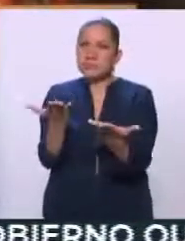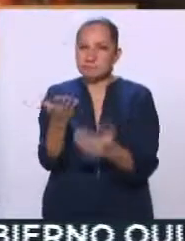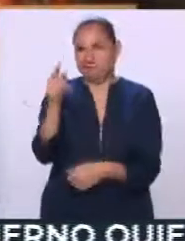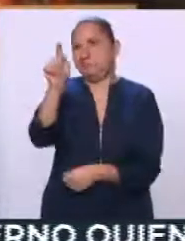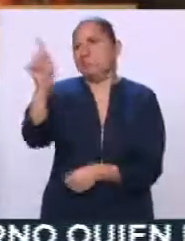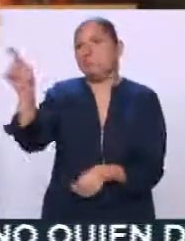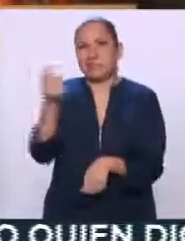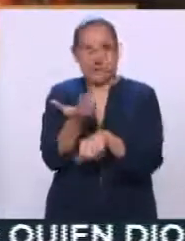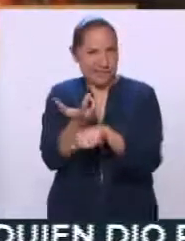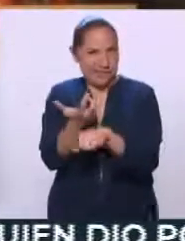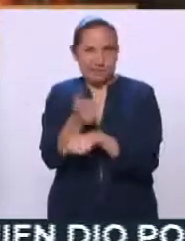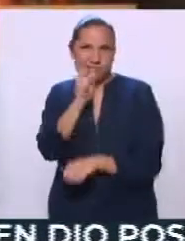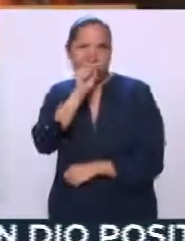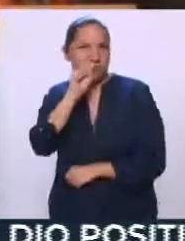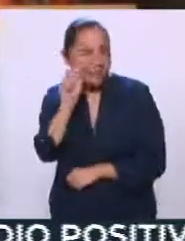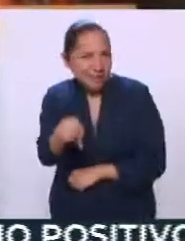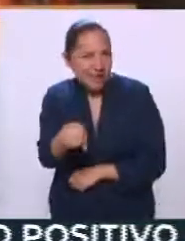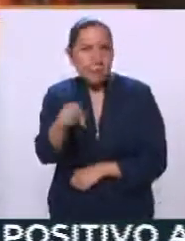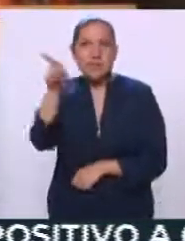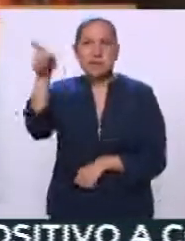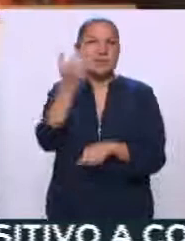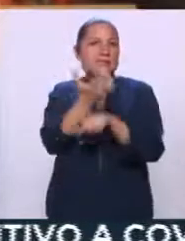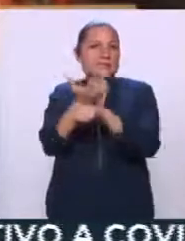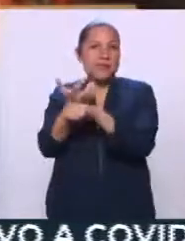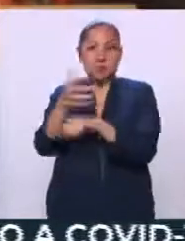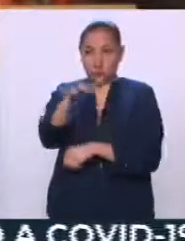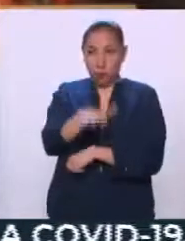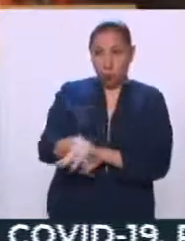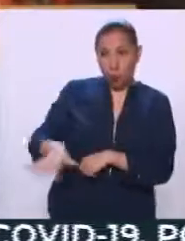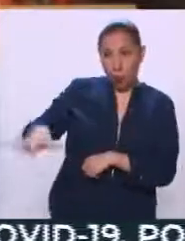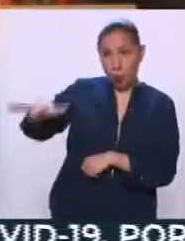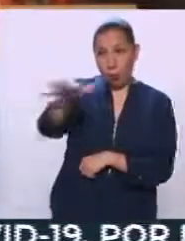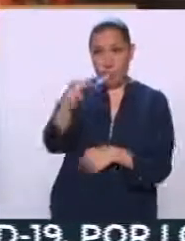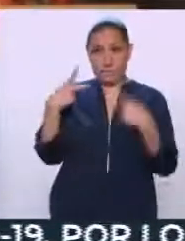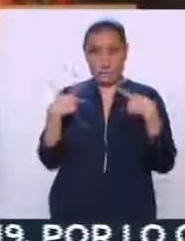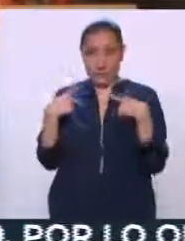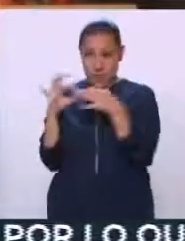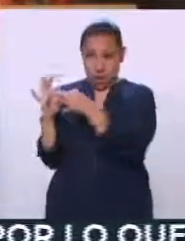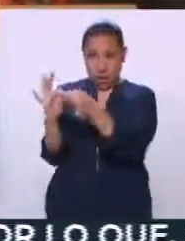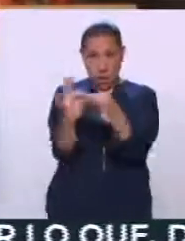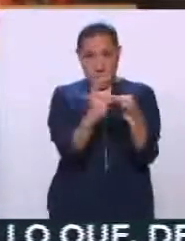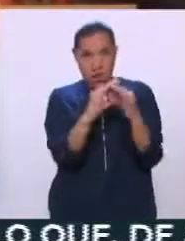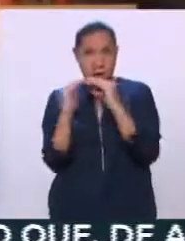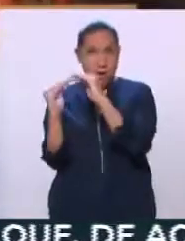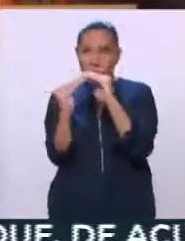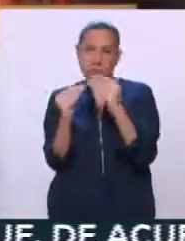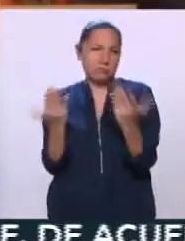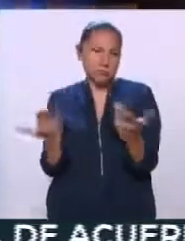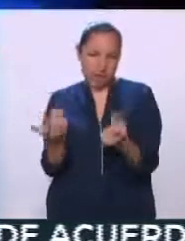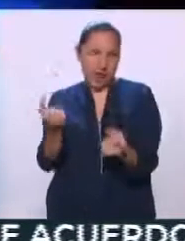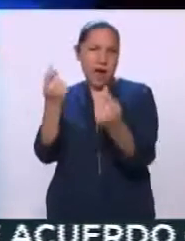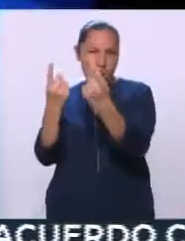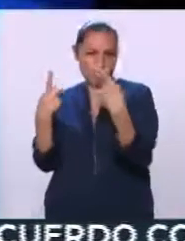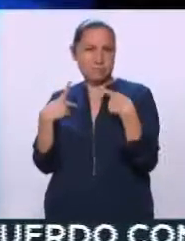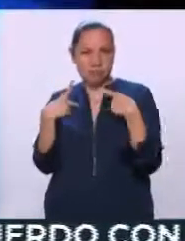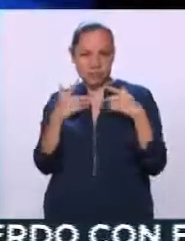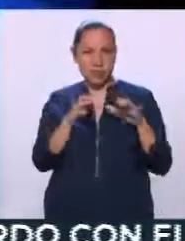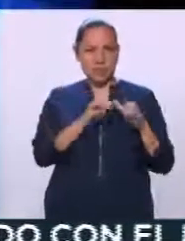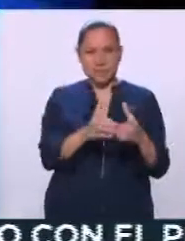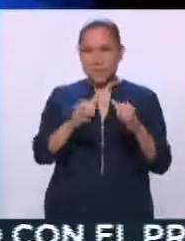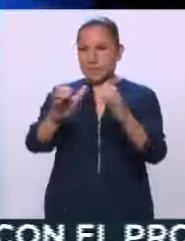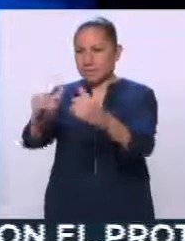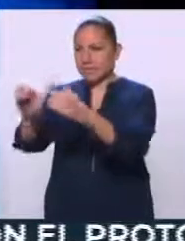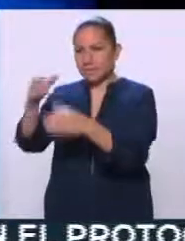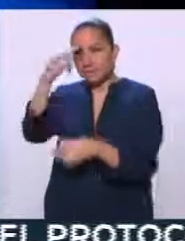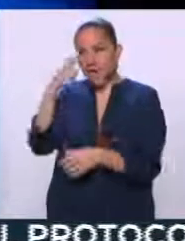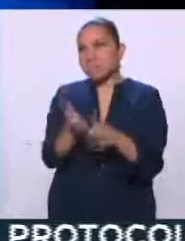también tiene. Estados Unidos es un país muy diverso y heterogéneo, y hay incluso hasta comunidades mexicanas, ¿no? Entonces uno no pensaría por qué